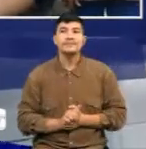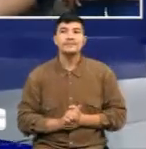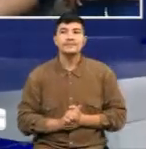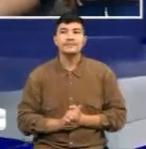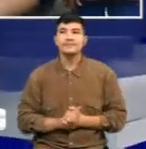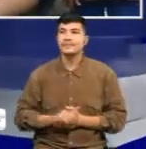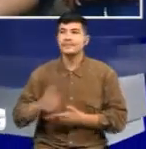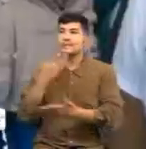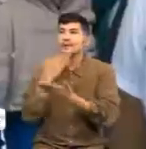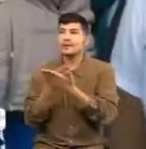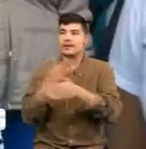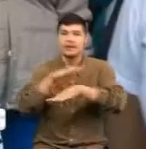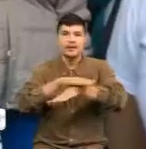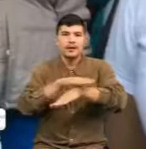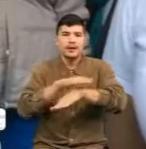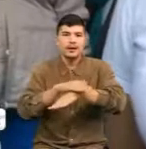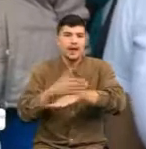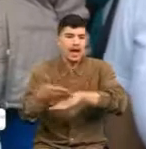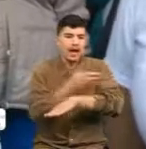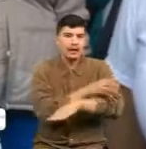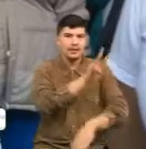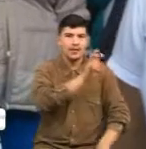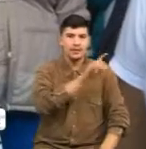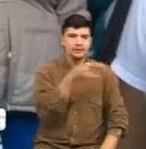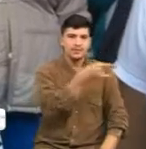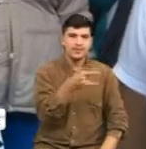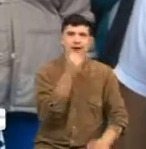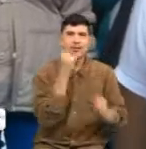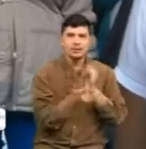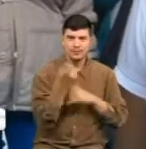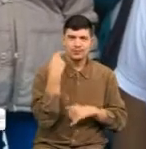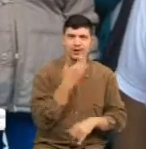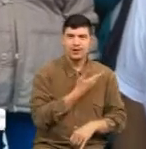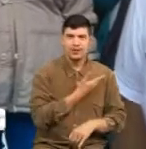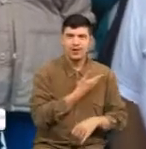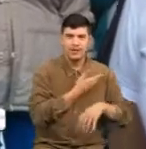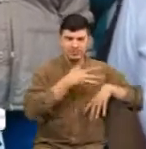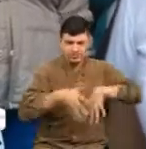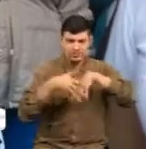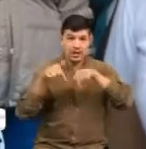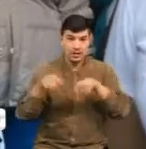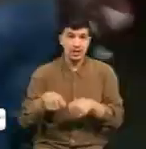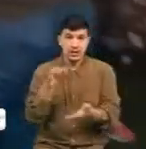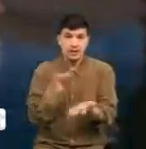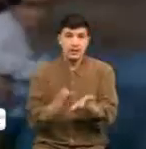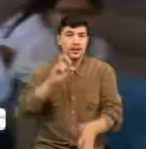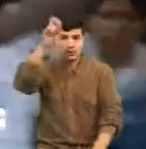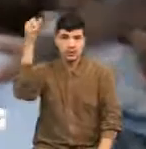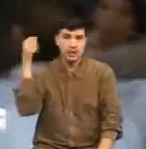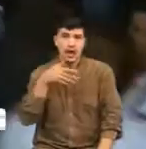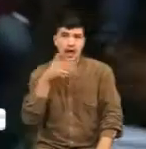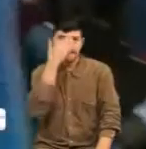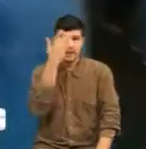Así es, muy buenas tardes. Pues desde el 8 de marzo, que fue el último plantón que realizaron las madres comunitarias aquí en la capital norte santandereana, esta vez en frente